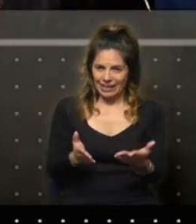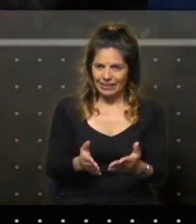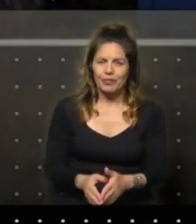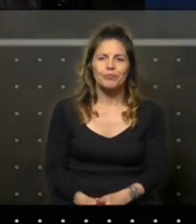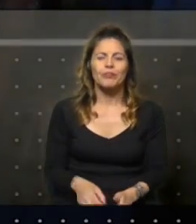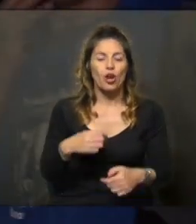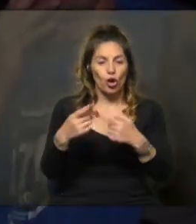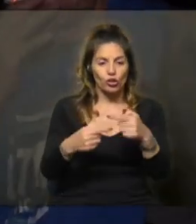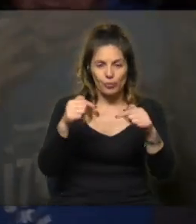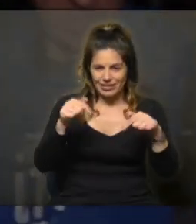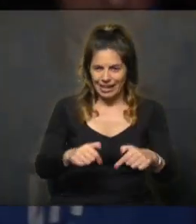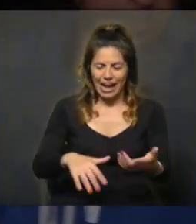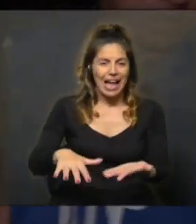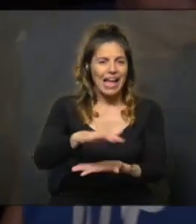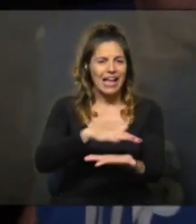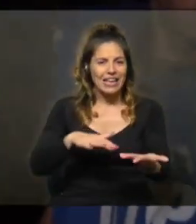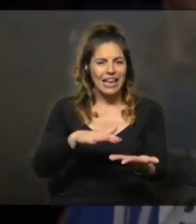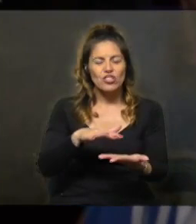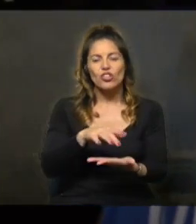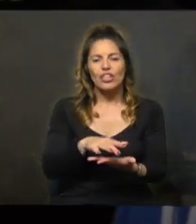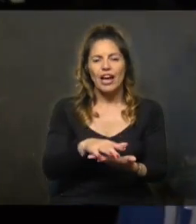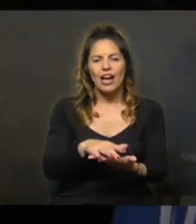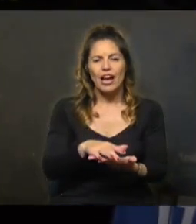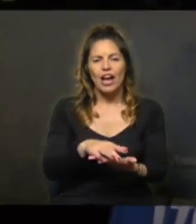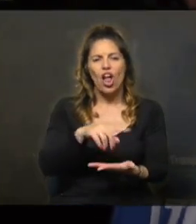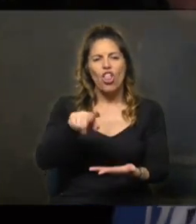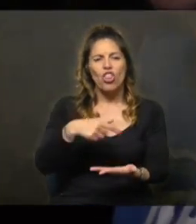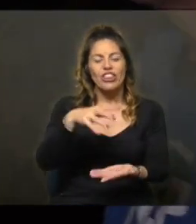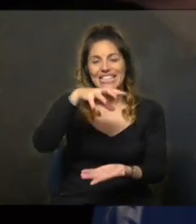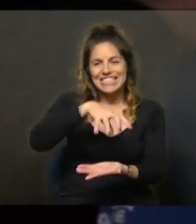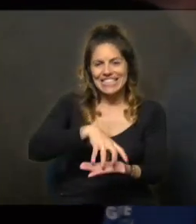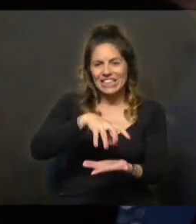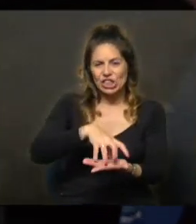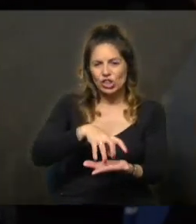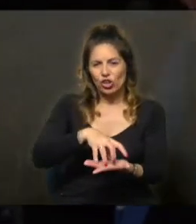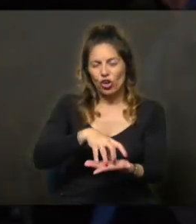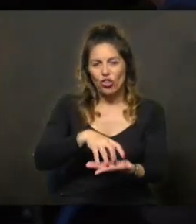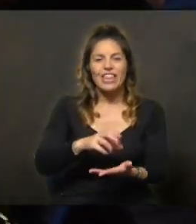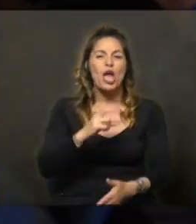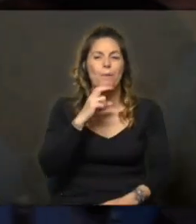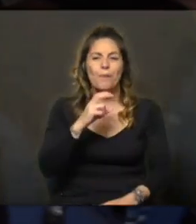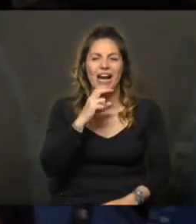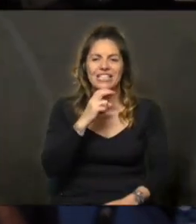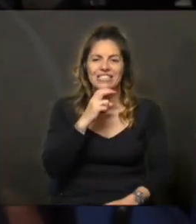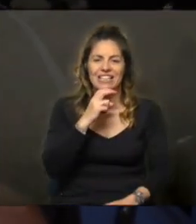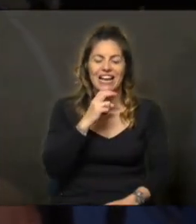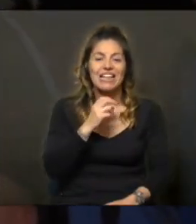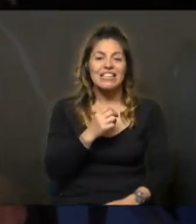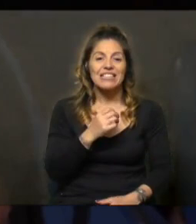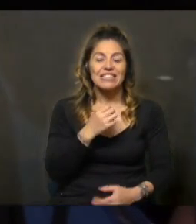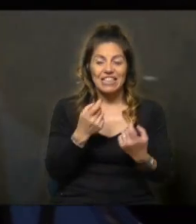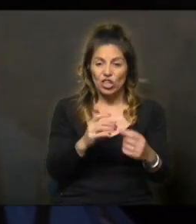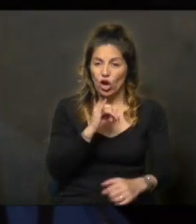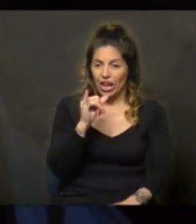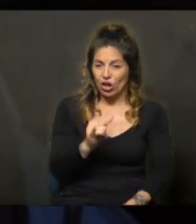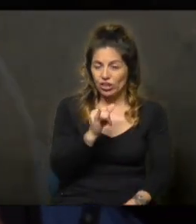en en la zona de Villa Crespo donde el centro de comanda de Sergio maa se acaba de dar la noticia mucha